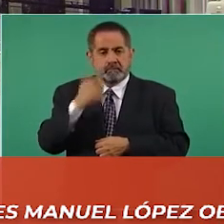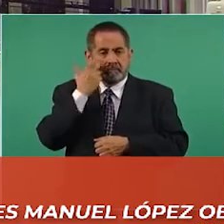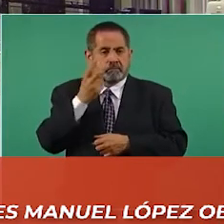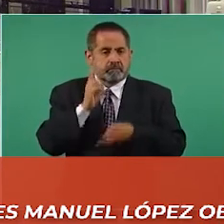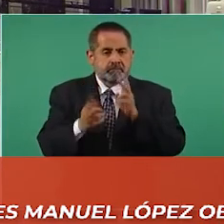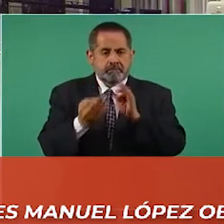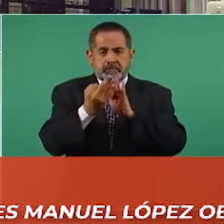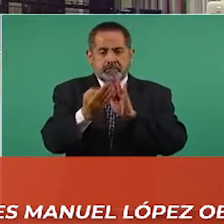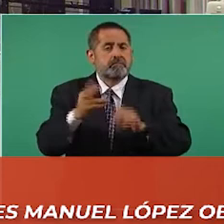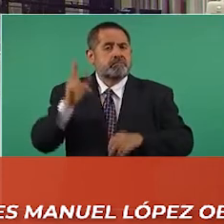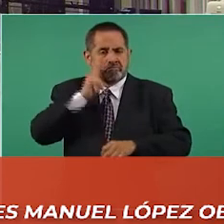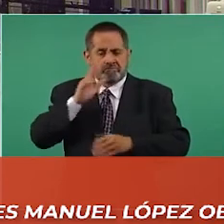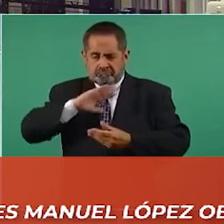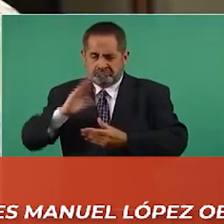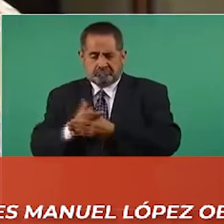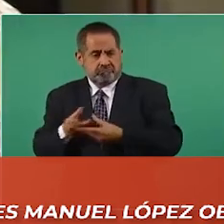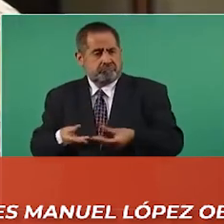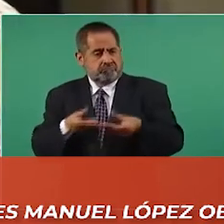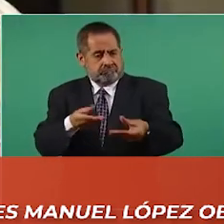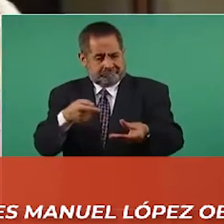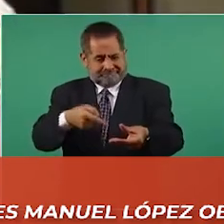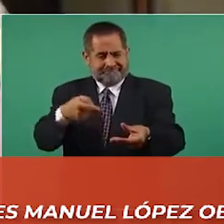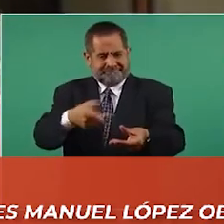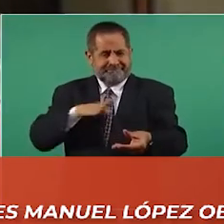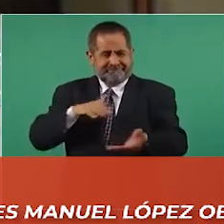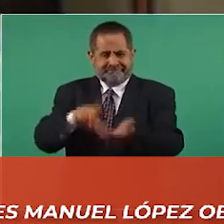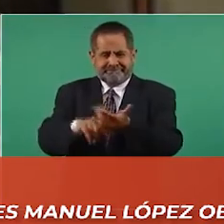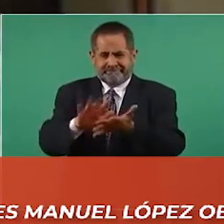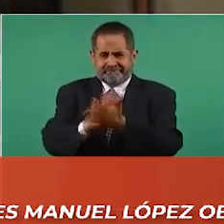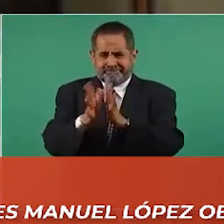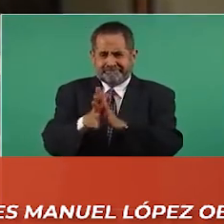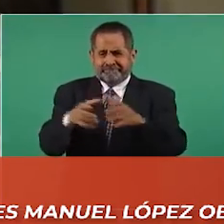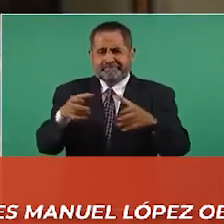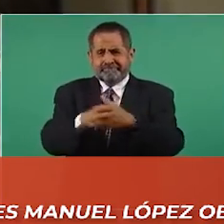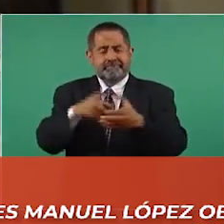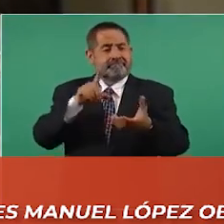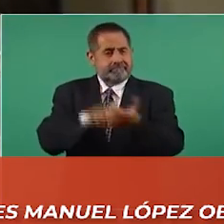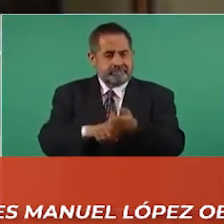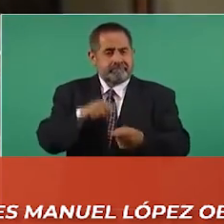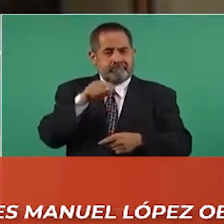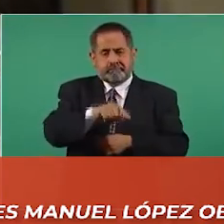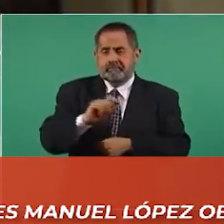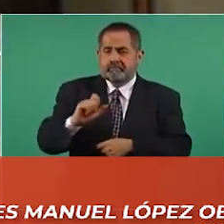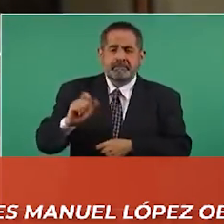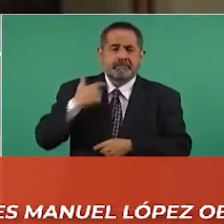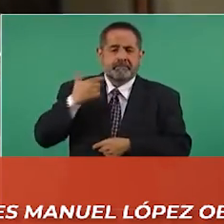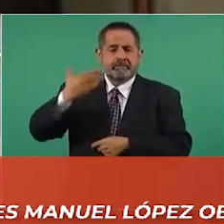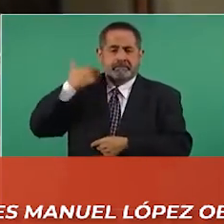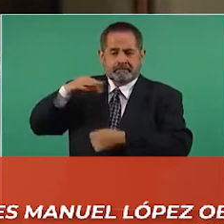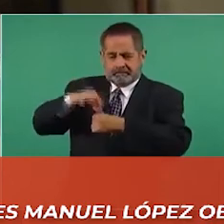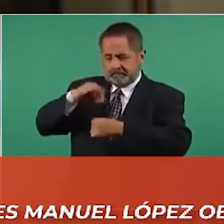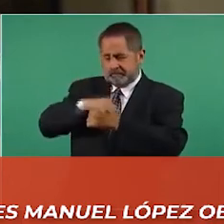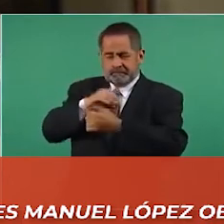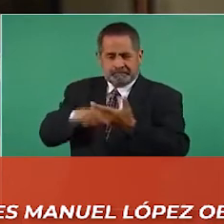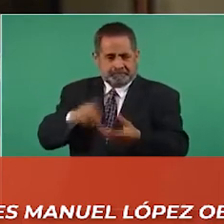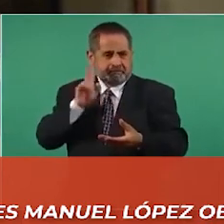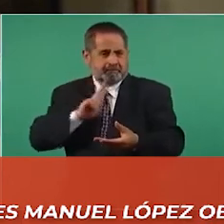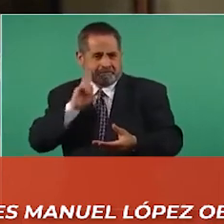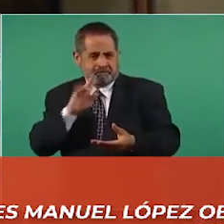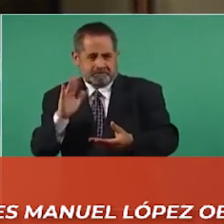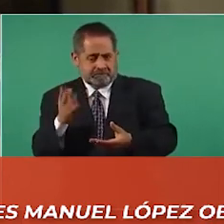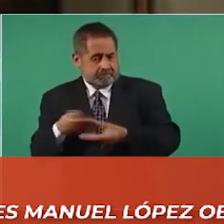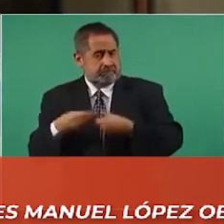entregarle las pruebas de que realmente el crimen organizado tuvo intromisión en las pasadas elecciones. Y pues dice que